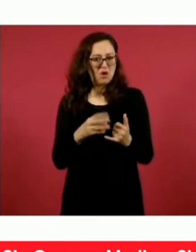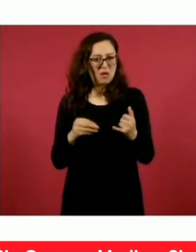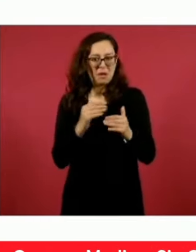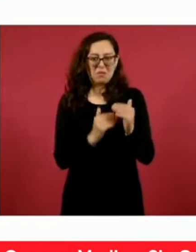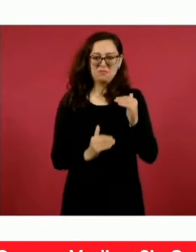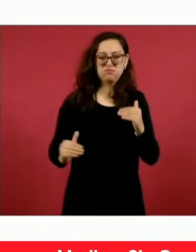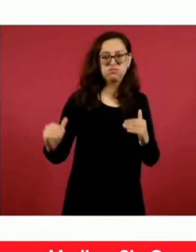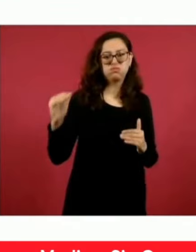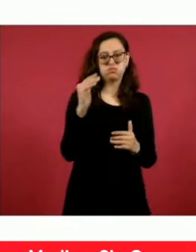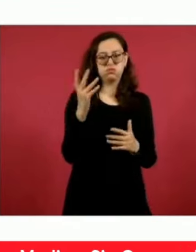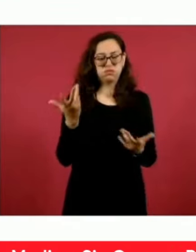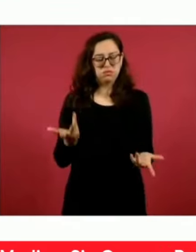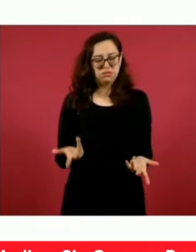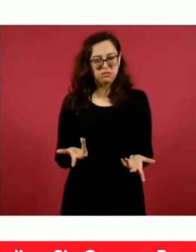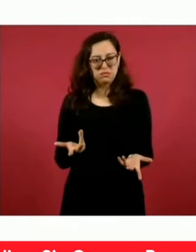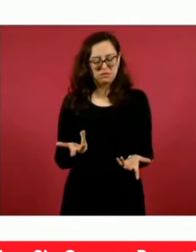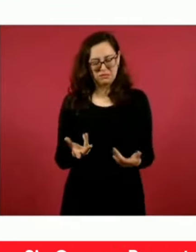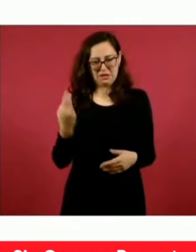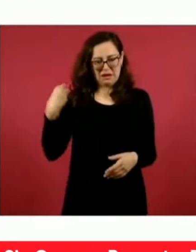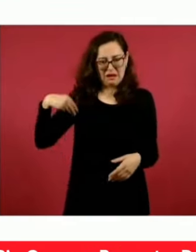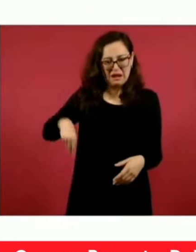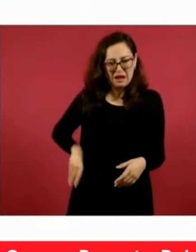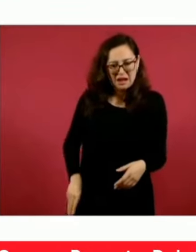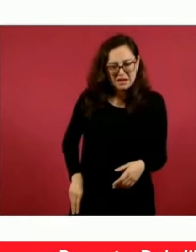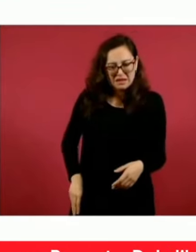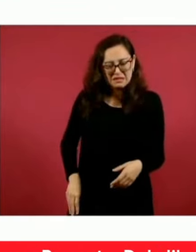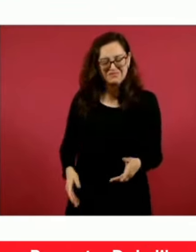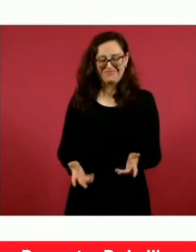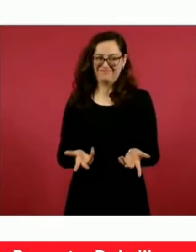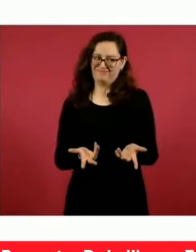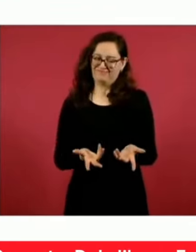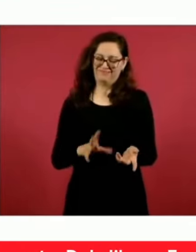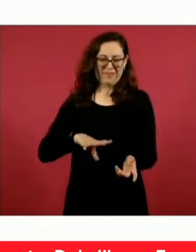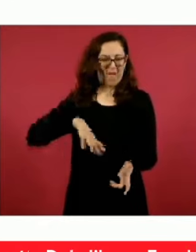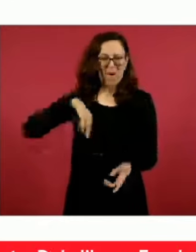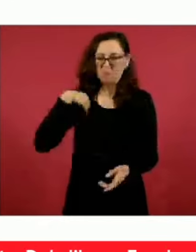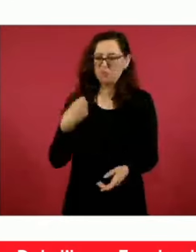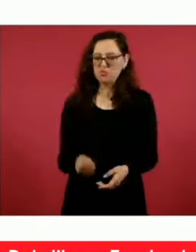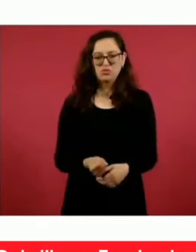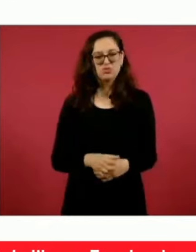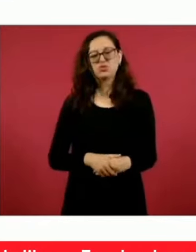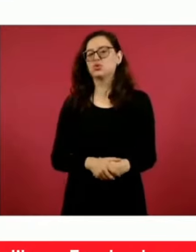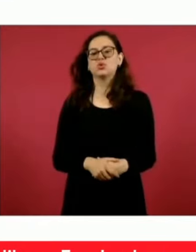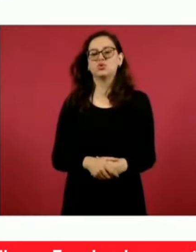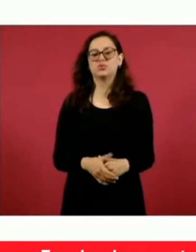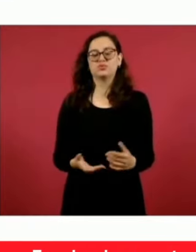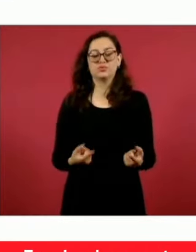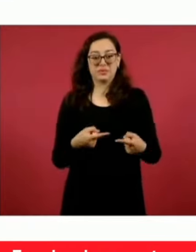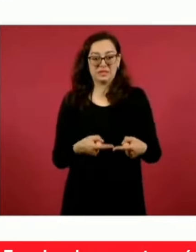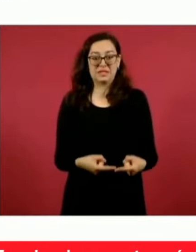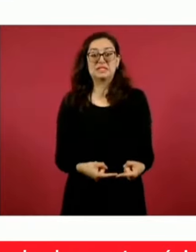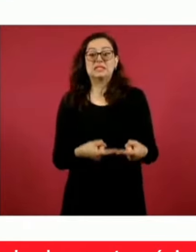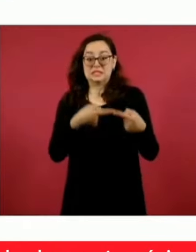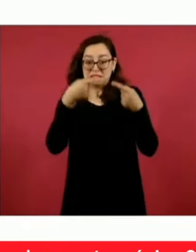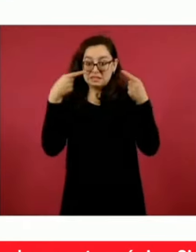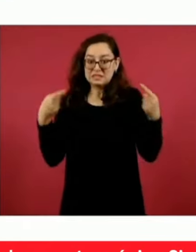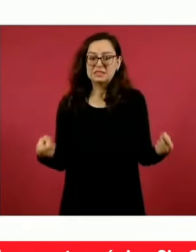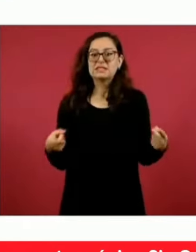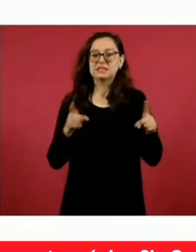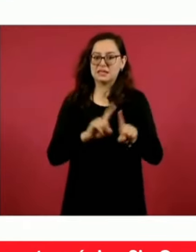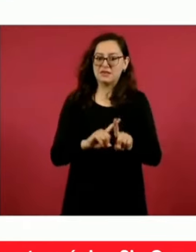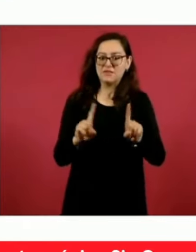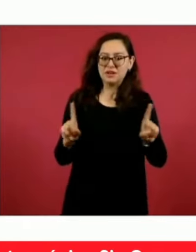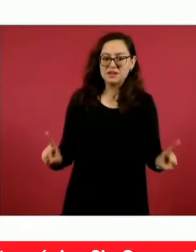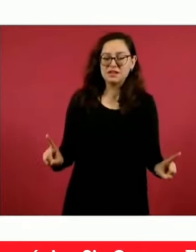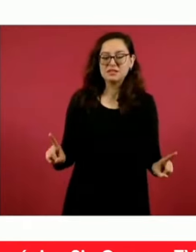indicador de ganancia 2 pesos por arriba del promedio nacional y también pasamos sin embargo